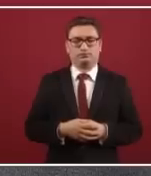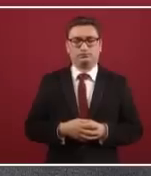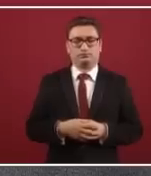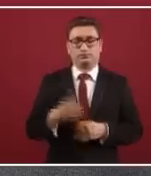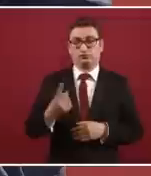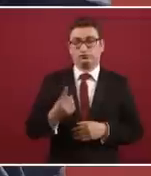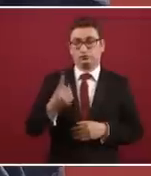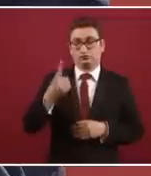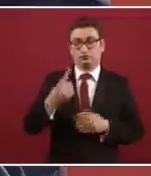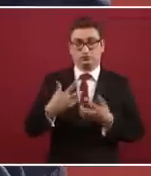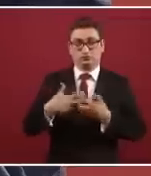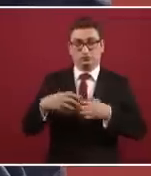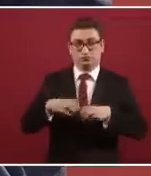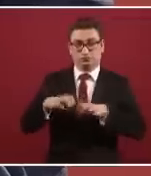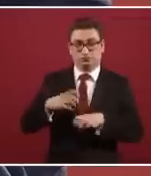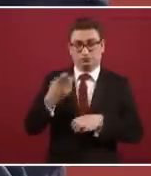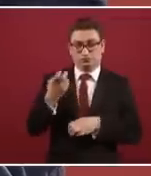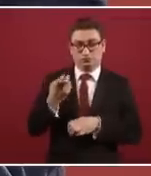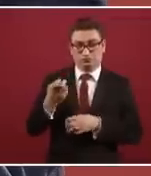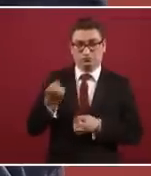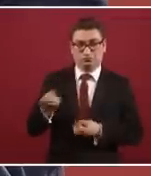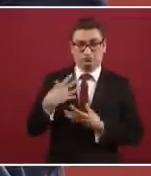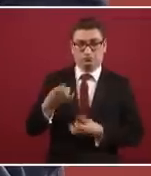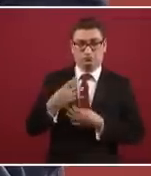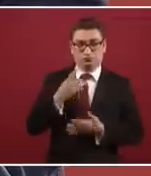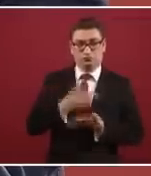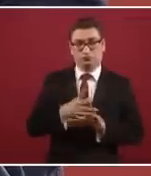un solo abastecedor,